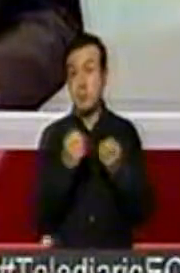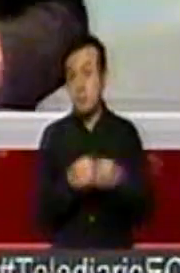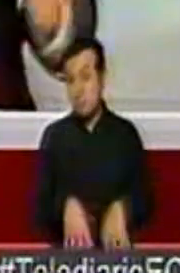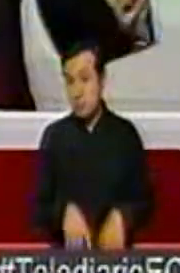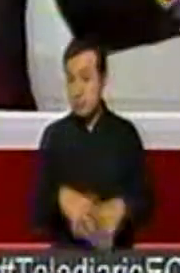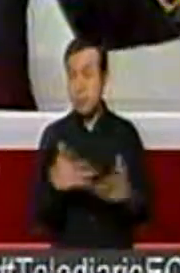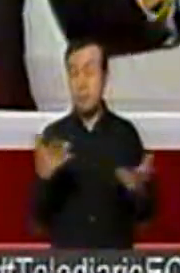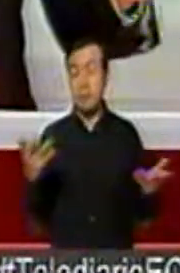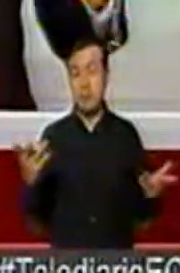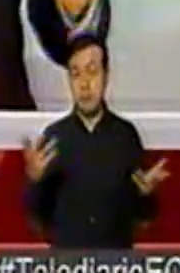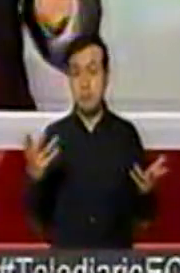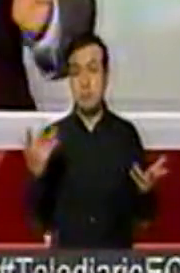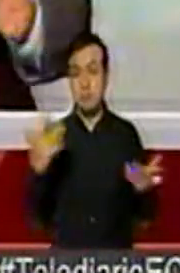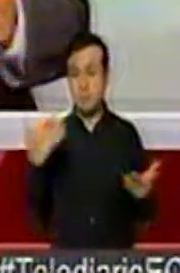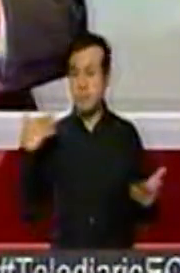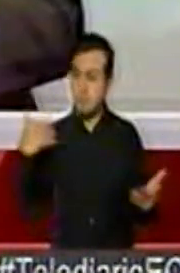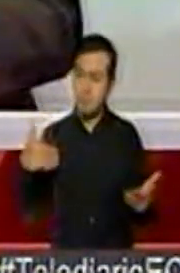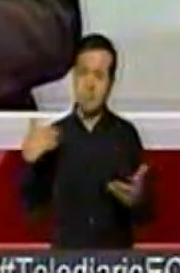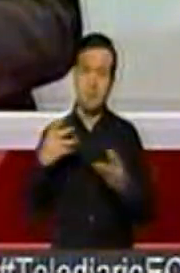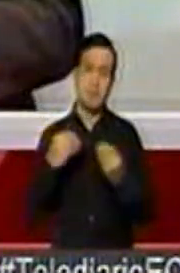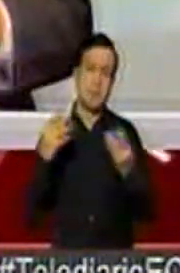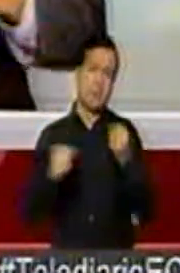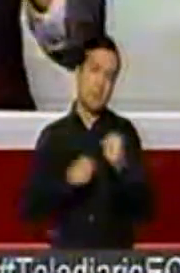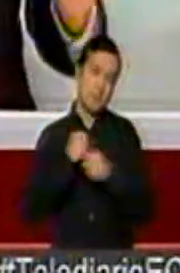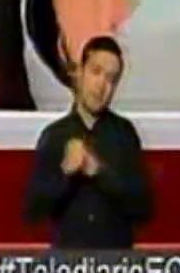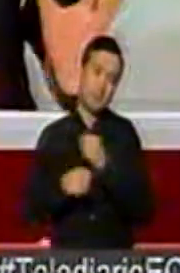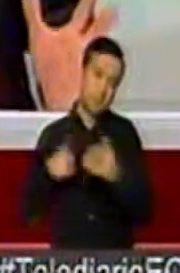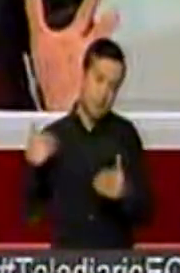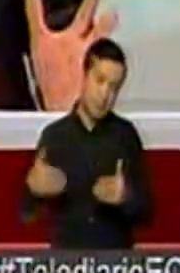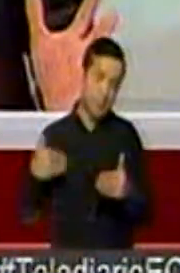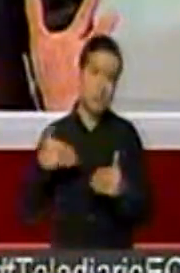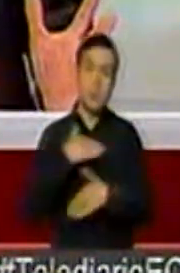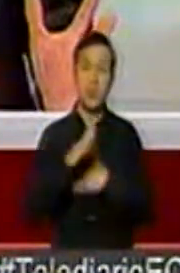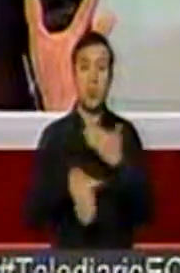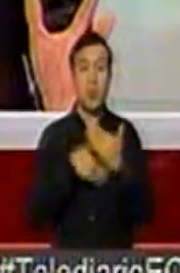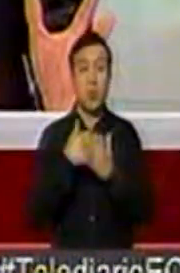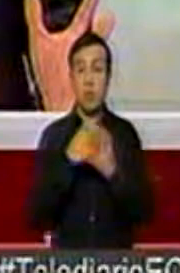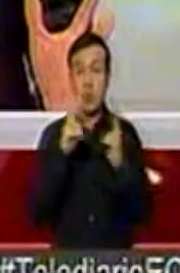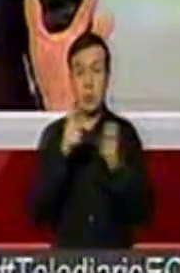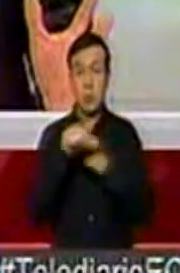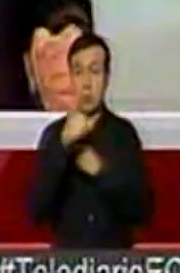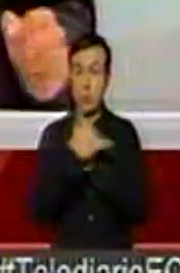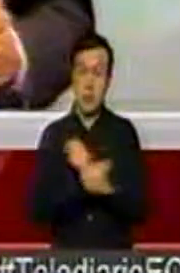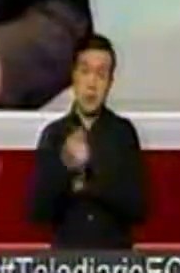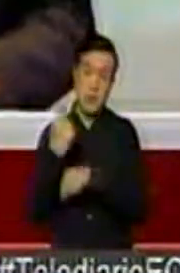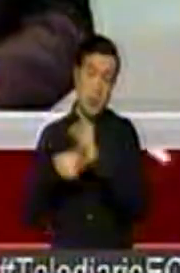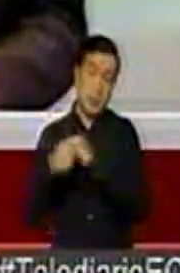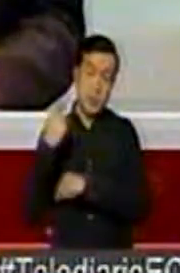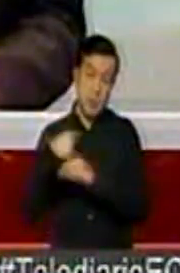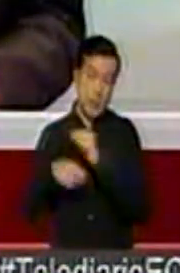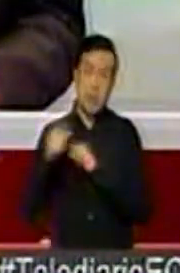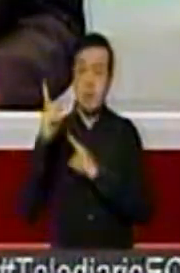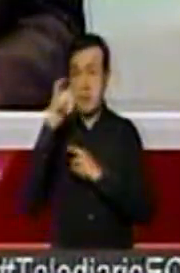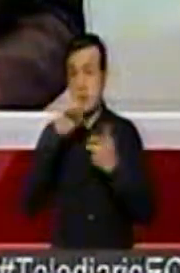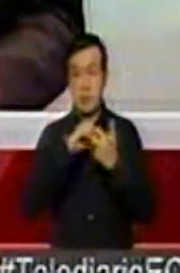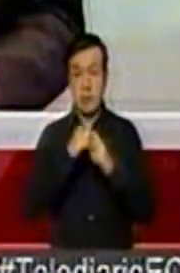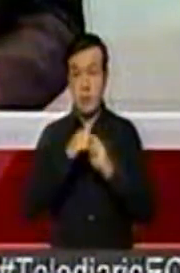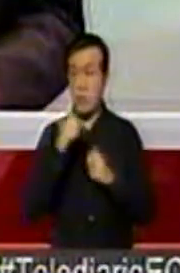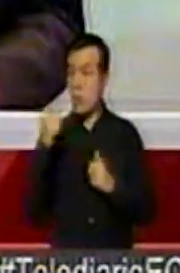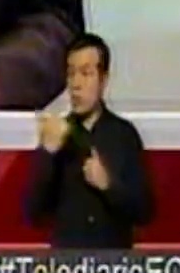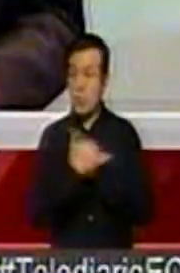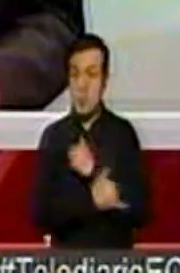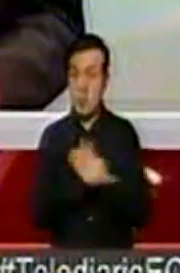competitividad, que llevamos ya arrastrando por muchos años todos los productos de exportación no petroleras. Y aquí es